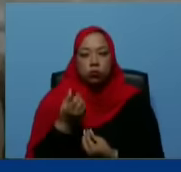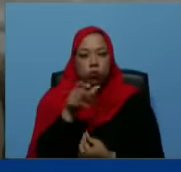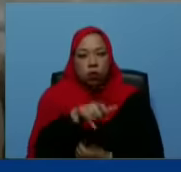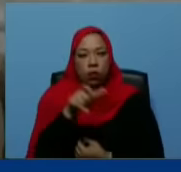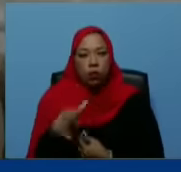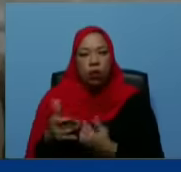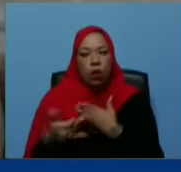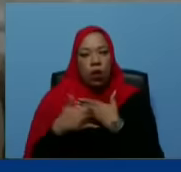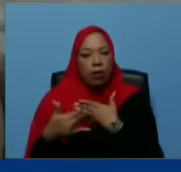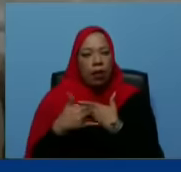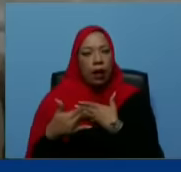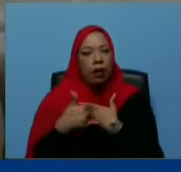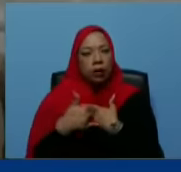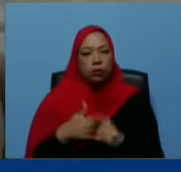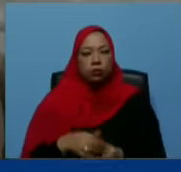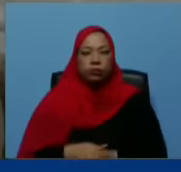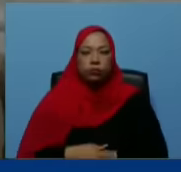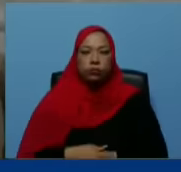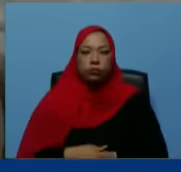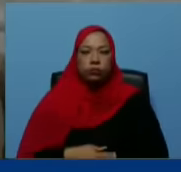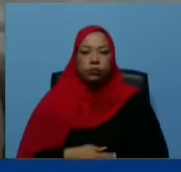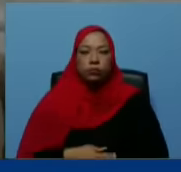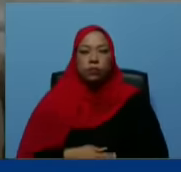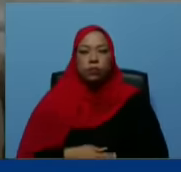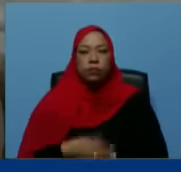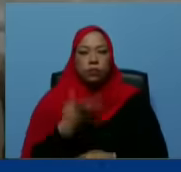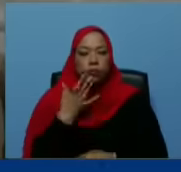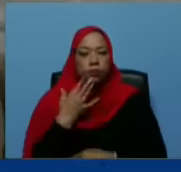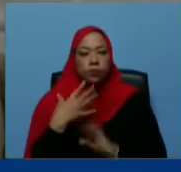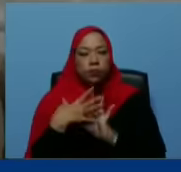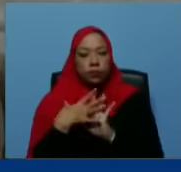inundándolas con ataques de bots. Por ejemplo,